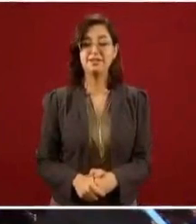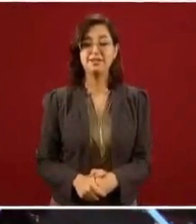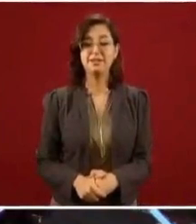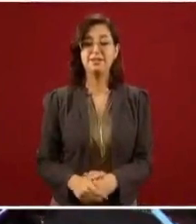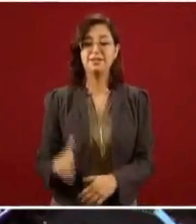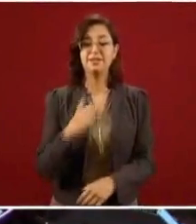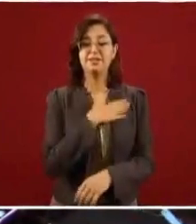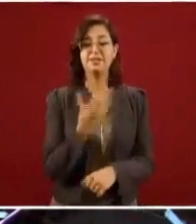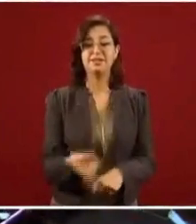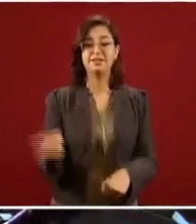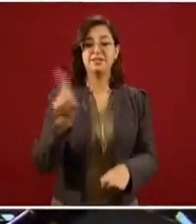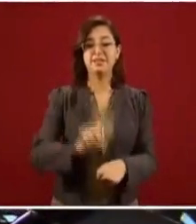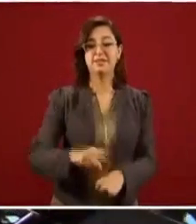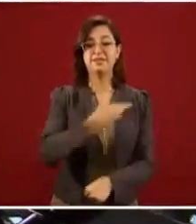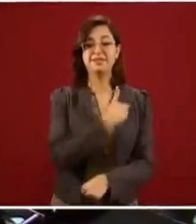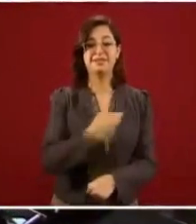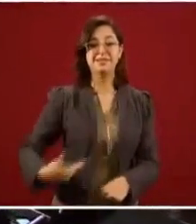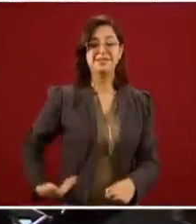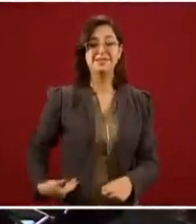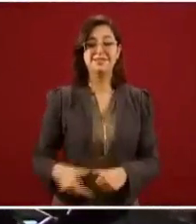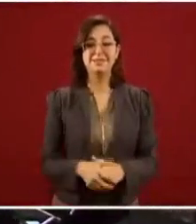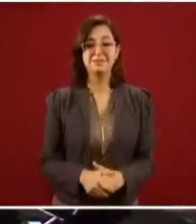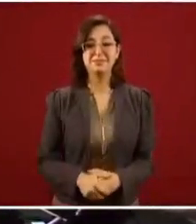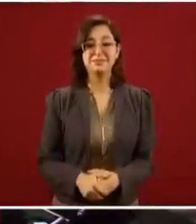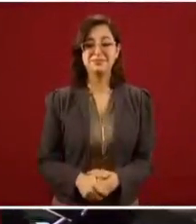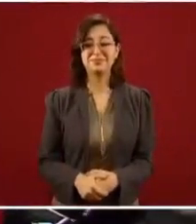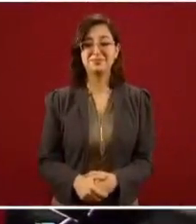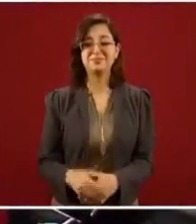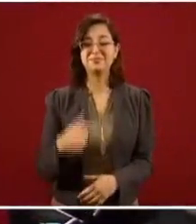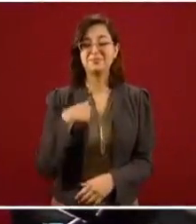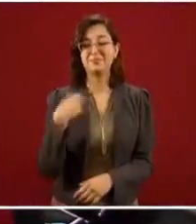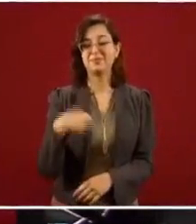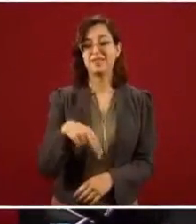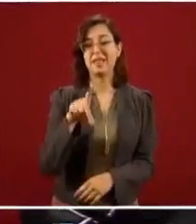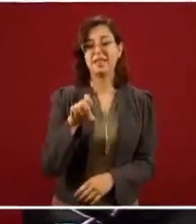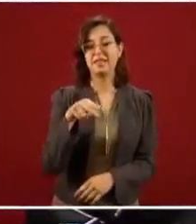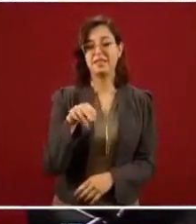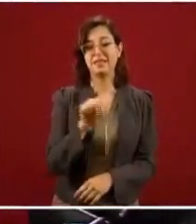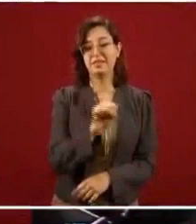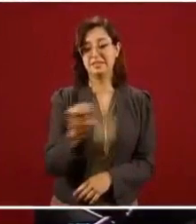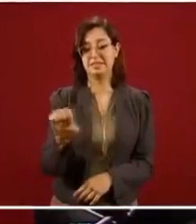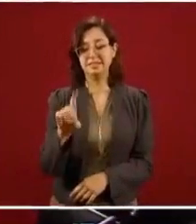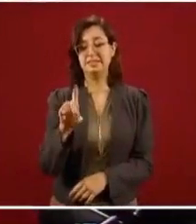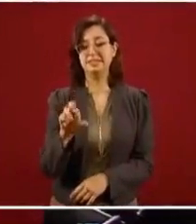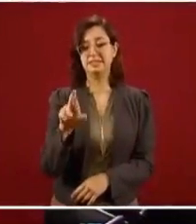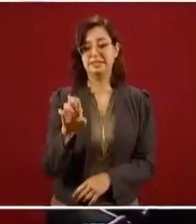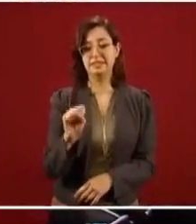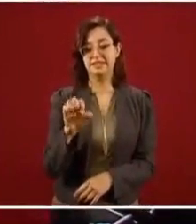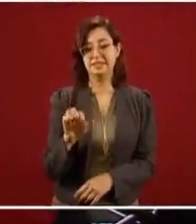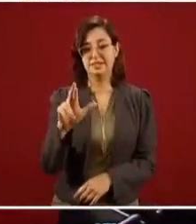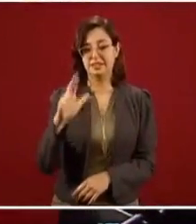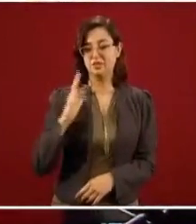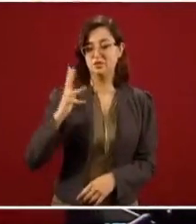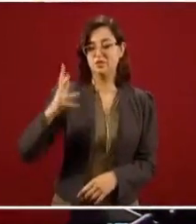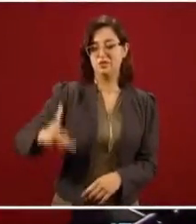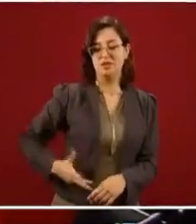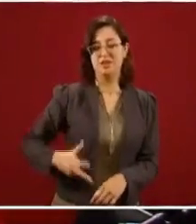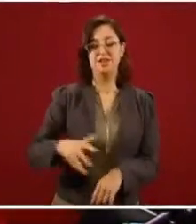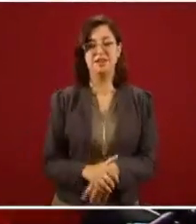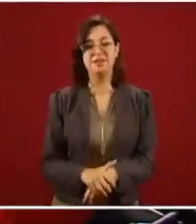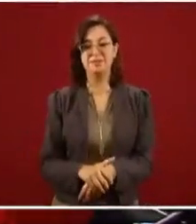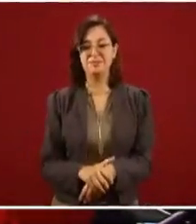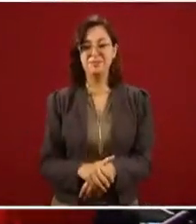Buenos días, señor presidente. Denise Dresser, orgullosamente de Reforma y la revista